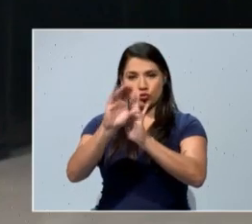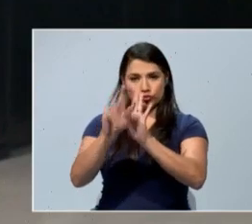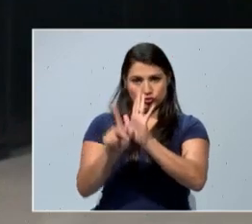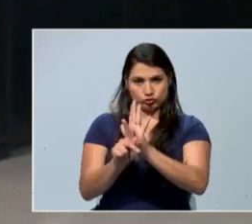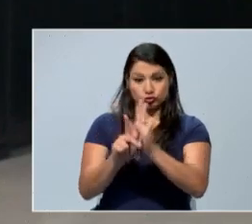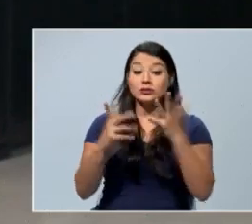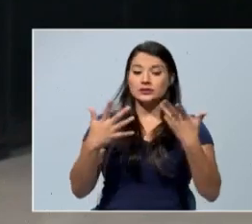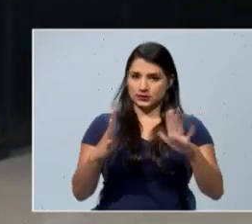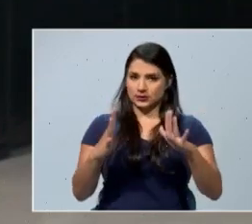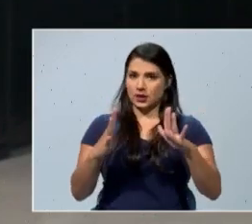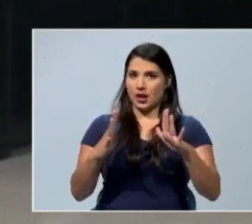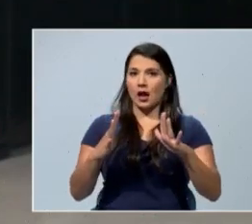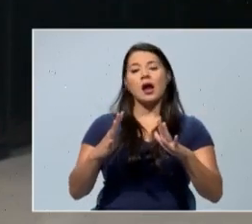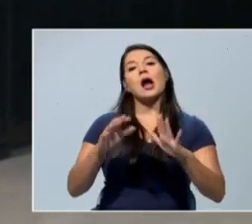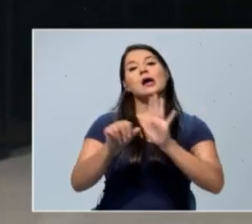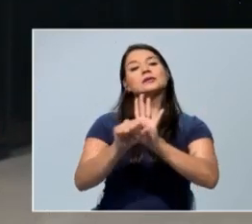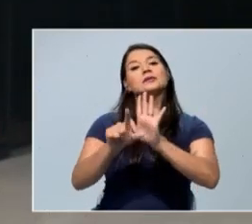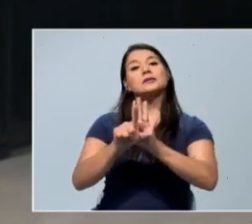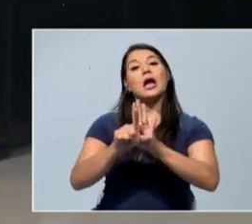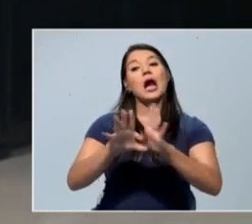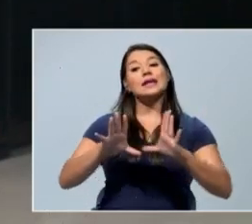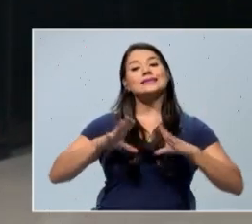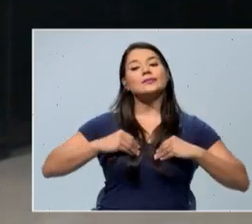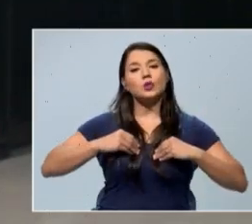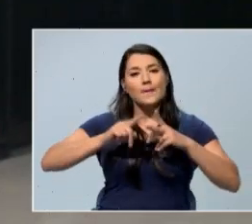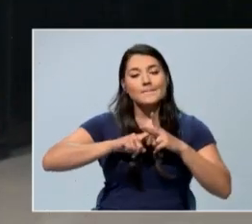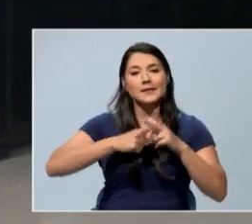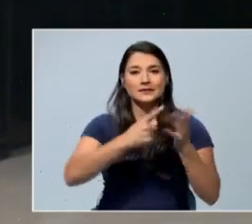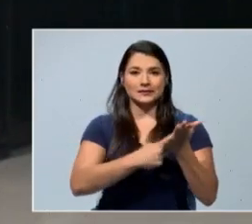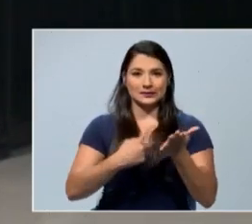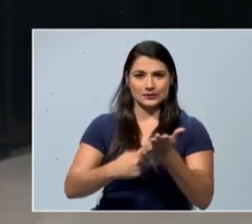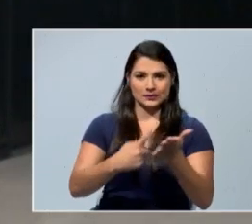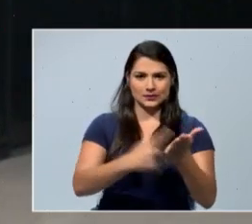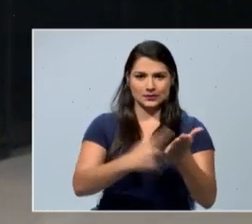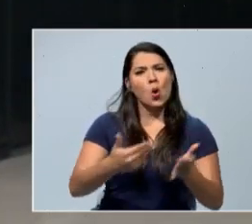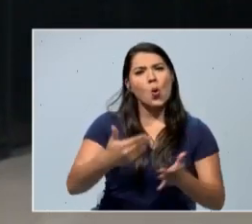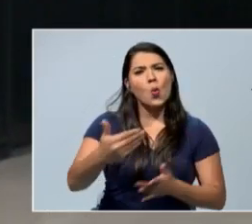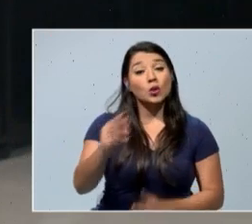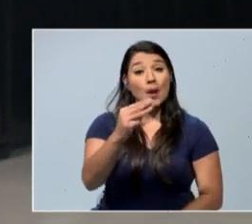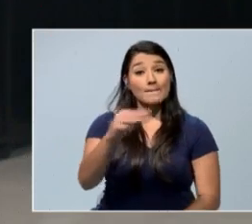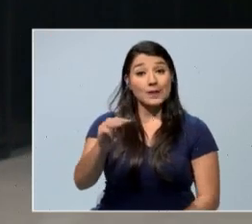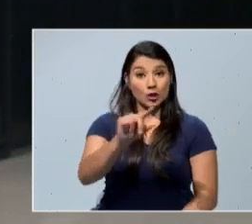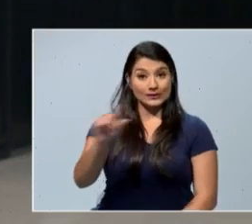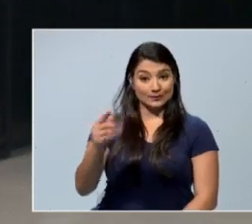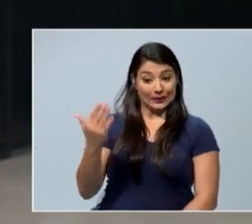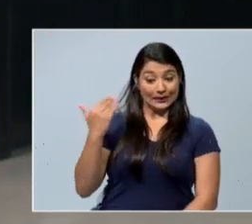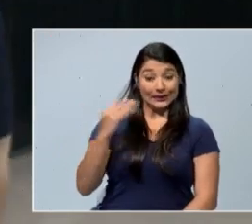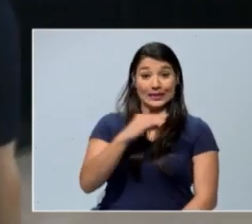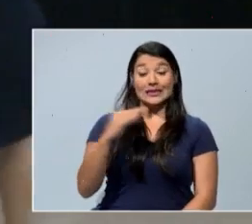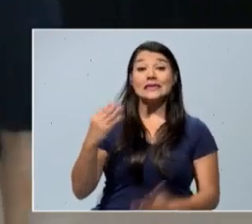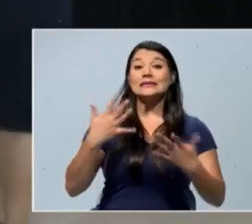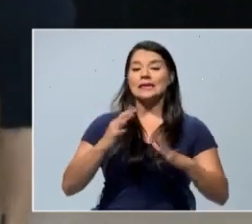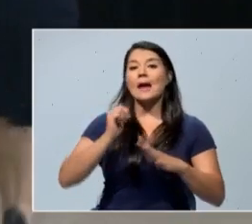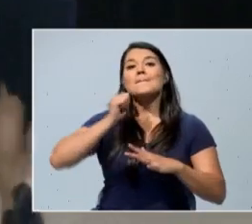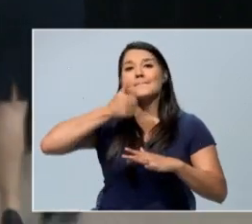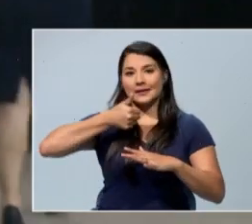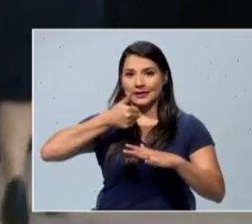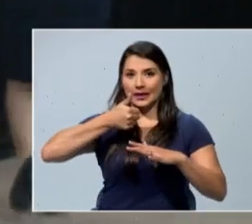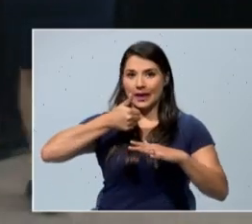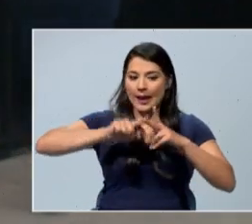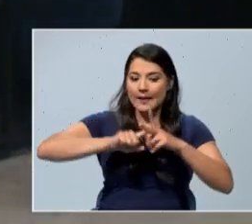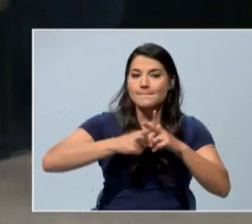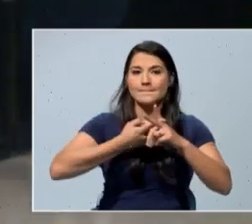la admisibilidad por parte del plenario legislativo precisamente el miércoles de la semana anterior y mañana está previsto que será integrada la comisión